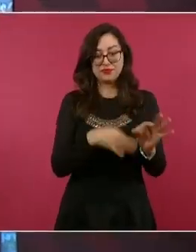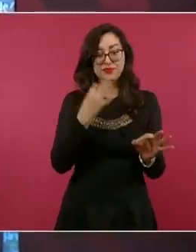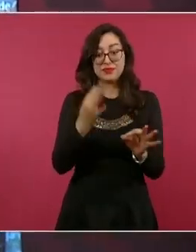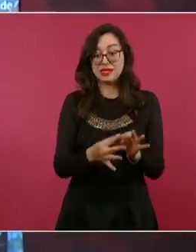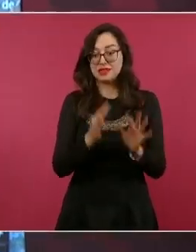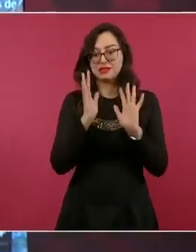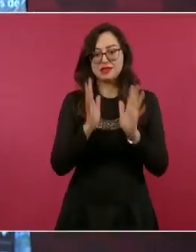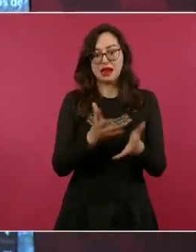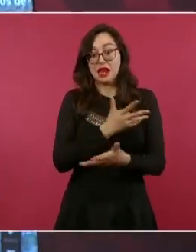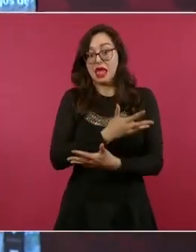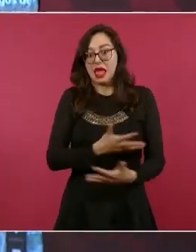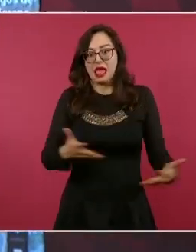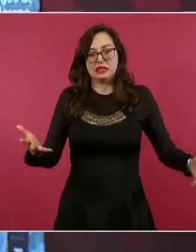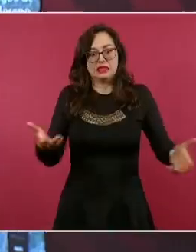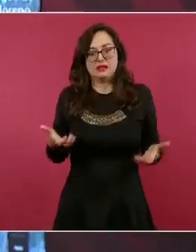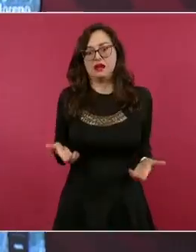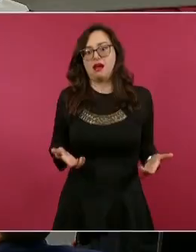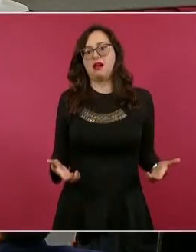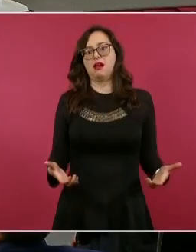viaducto.